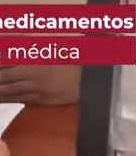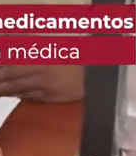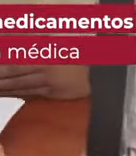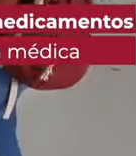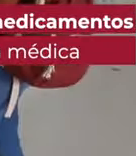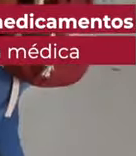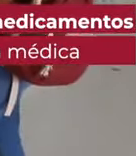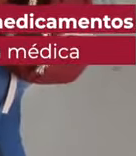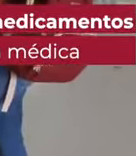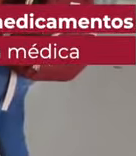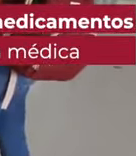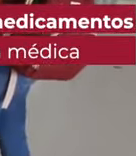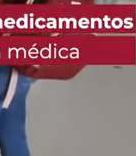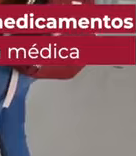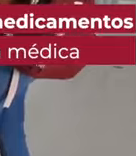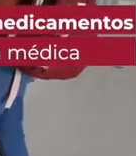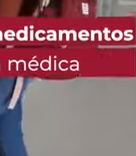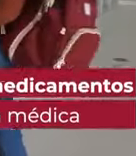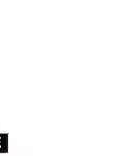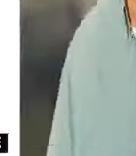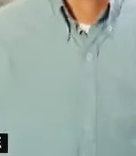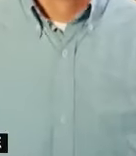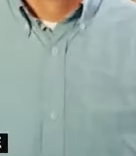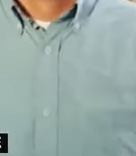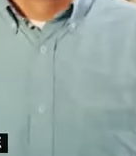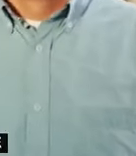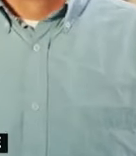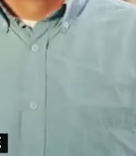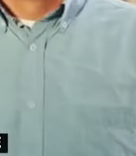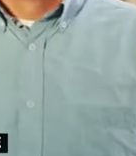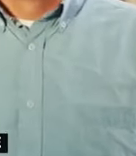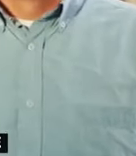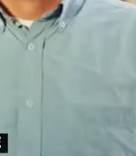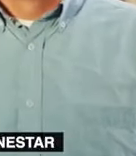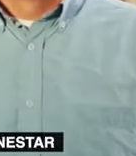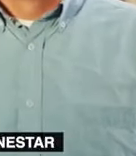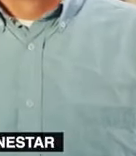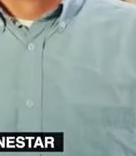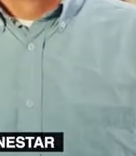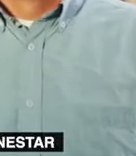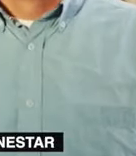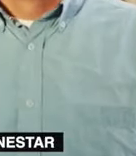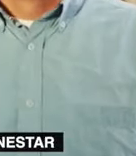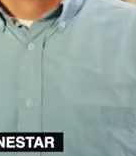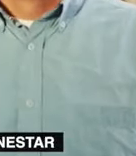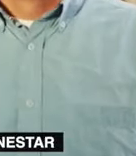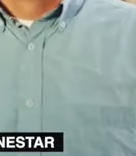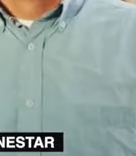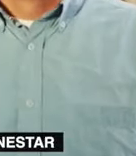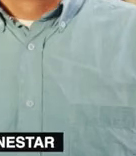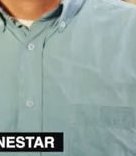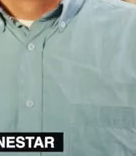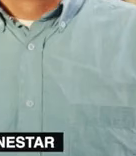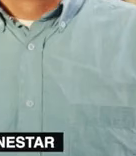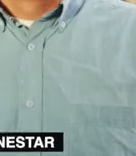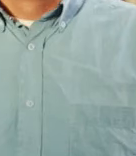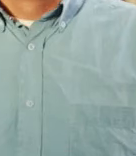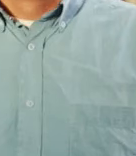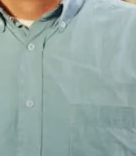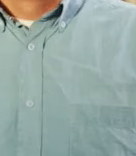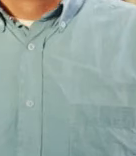instituciones federales de atención médica. Si eres derechohabiente del IMSS, del ISSSTE o de uno de los 23 estados federalizados en